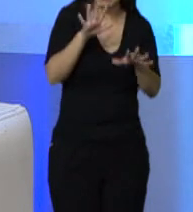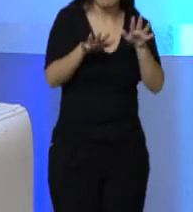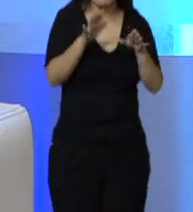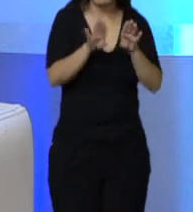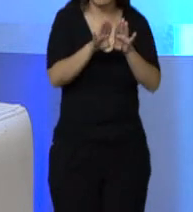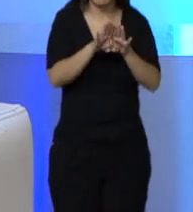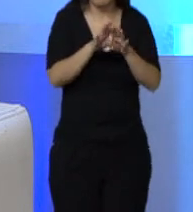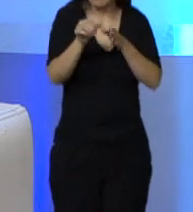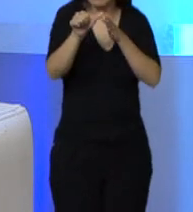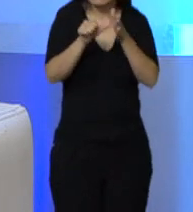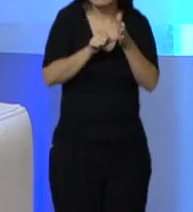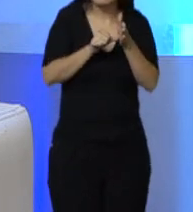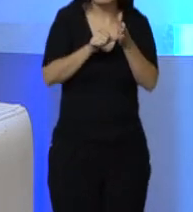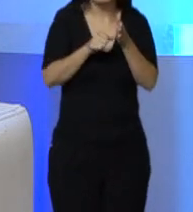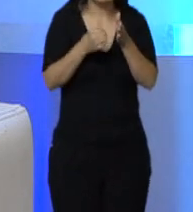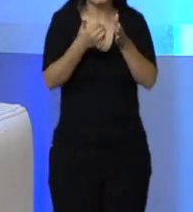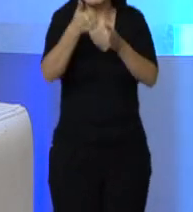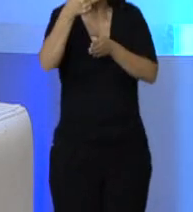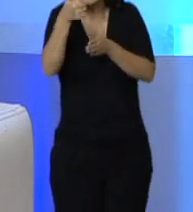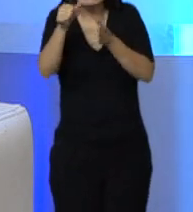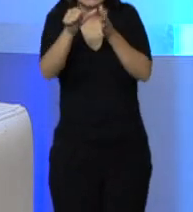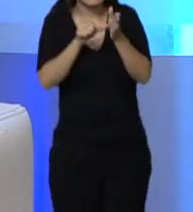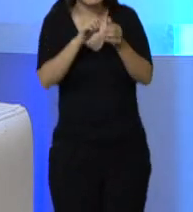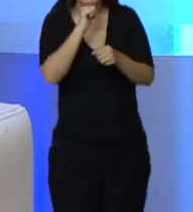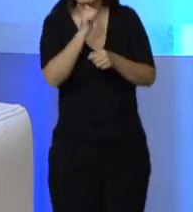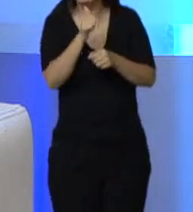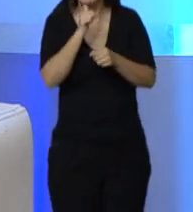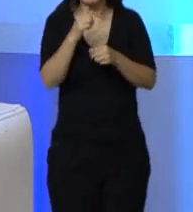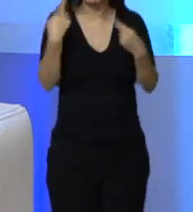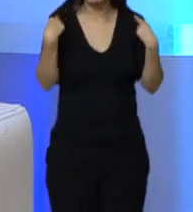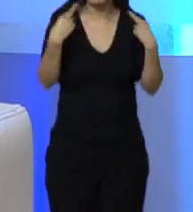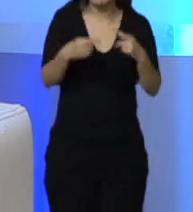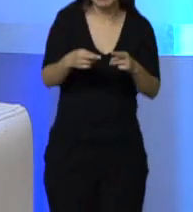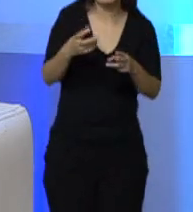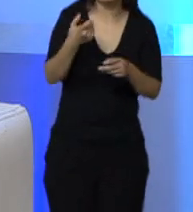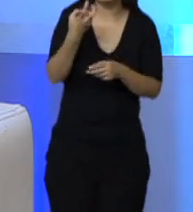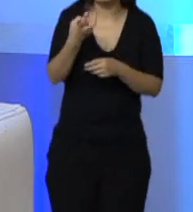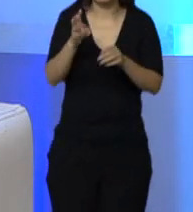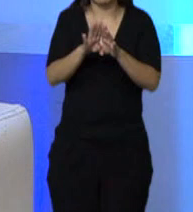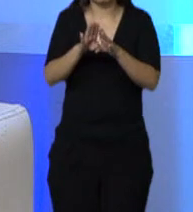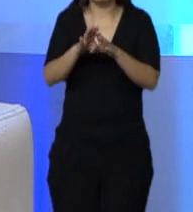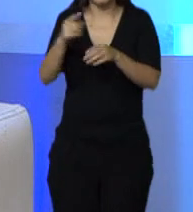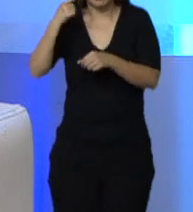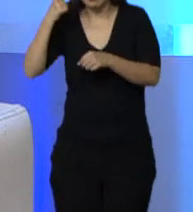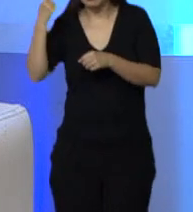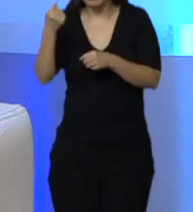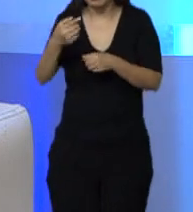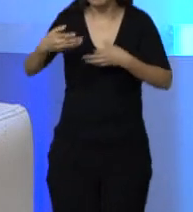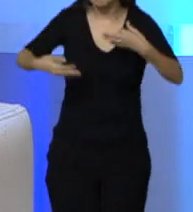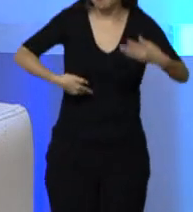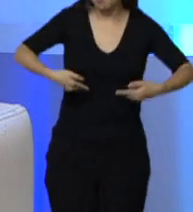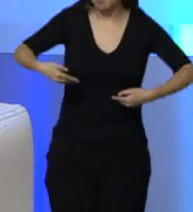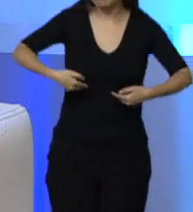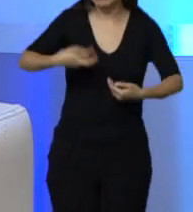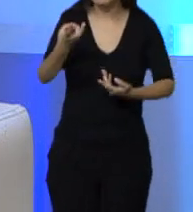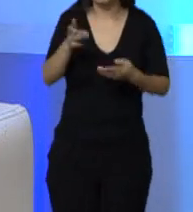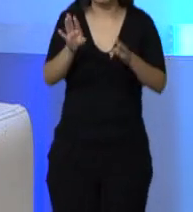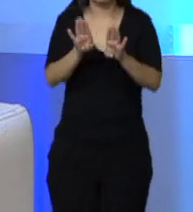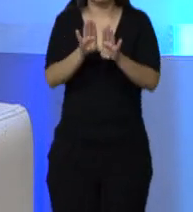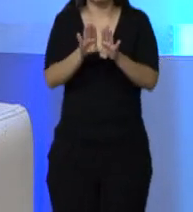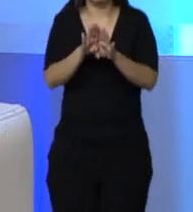semestre porque cada vez que inicia un ciclo escolar vienen los reclamos con todo ahora imaginémonos una cantidad que sea superior